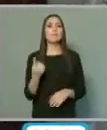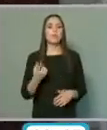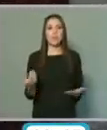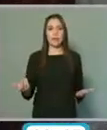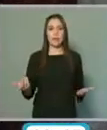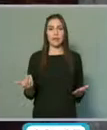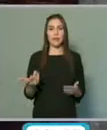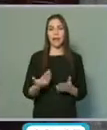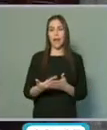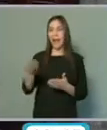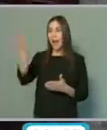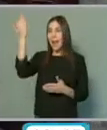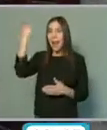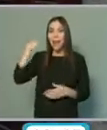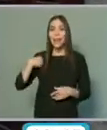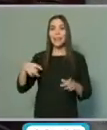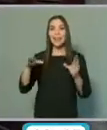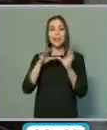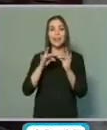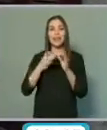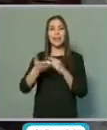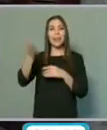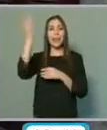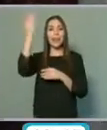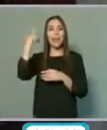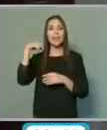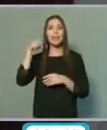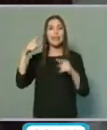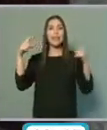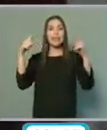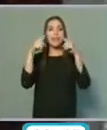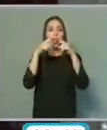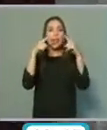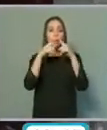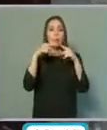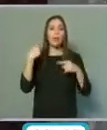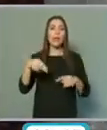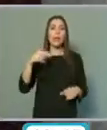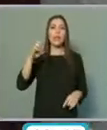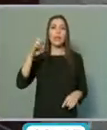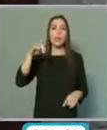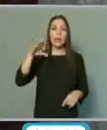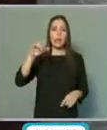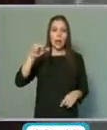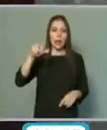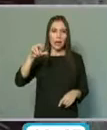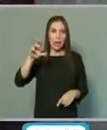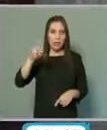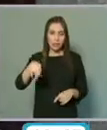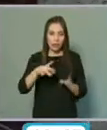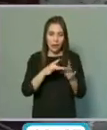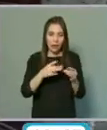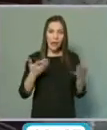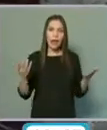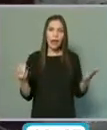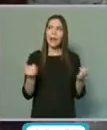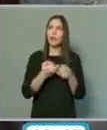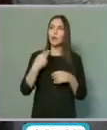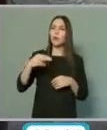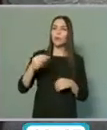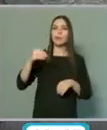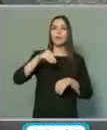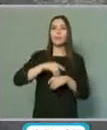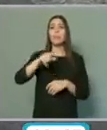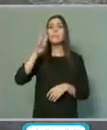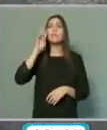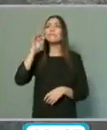que el convento que había aquí se llamaba de la Encarnación. ¡Ay, tío Alberto! ¿Cómo de que no se da